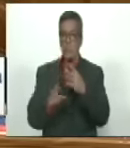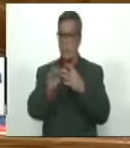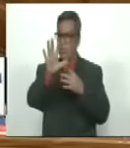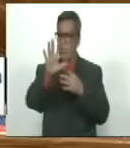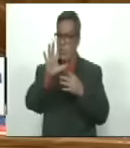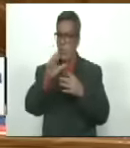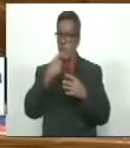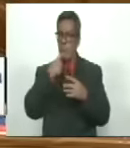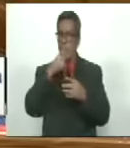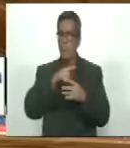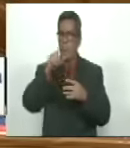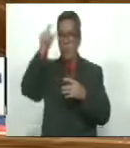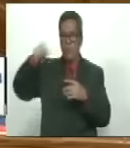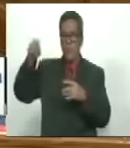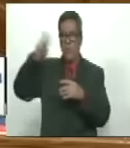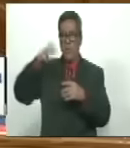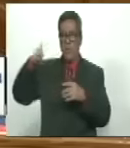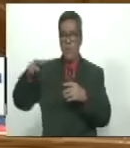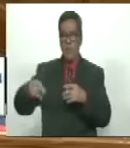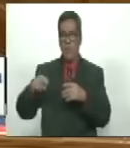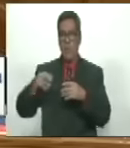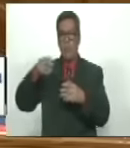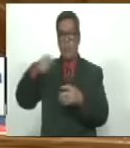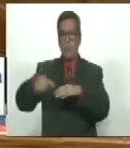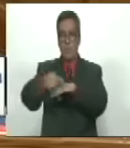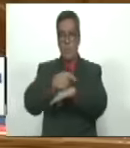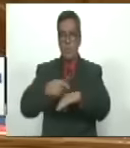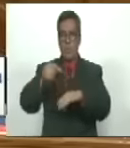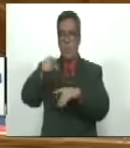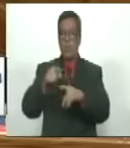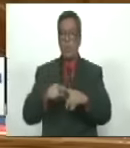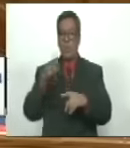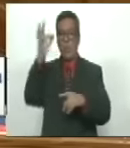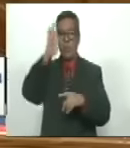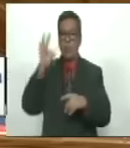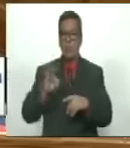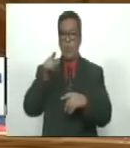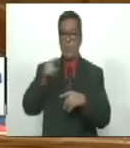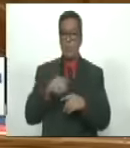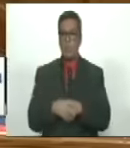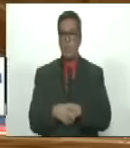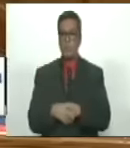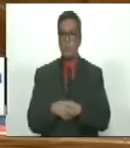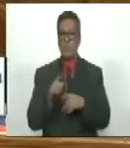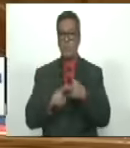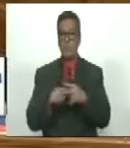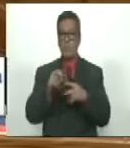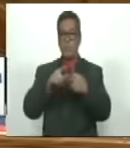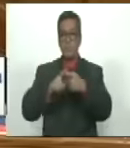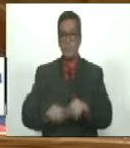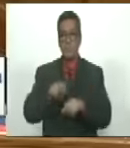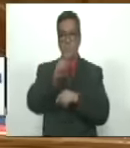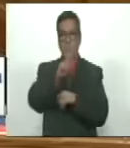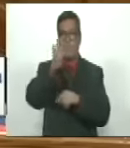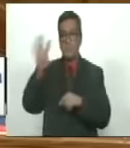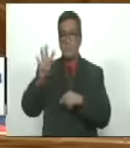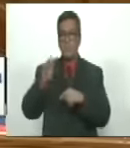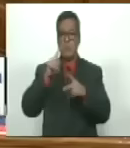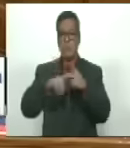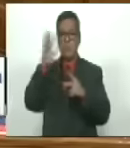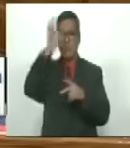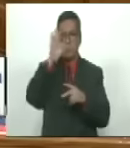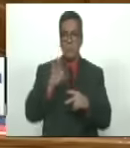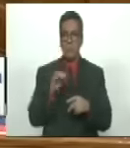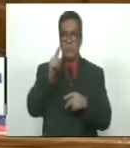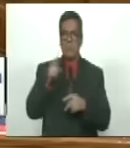pregunta, otorgar a la Guayana Esequiba la categoría de Estado. Una dependencia federal sería la número 24 de las dependencias